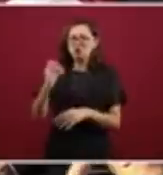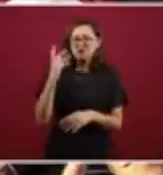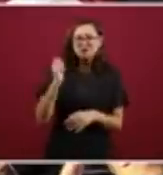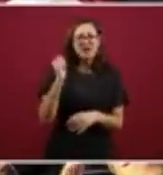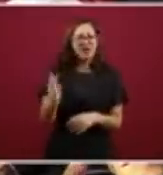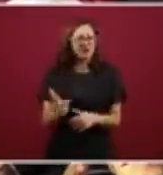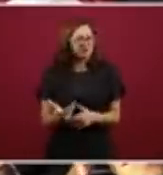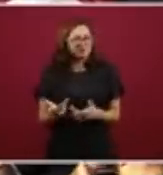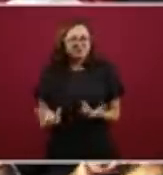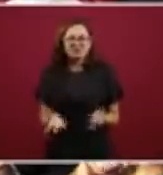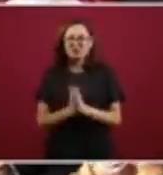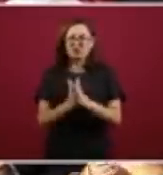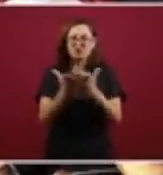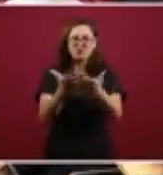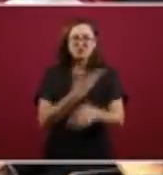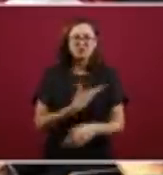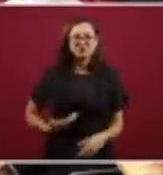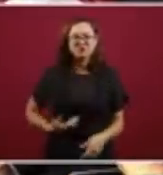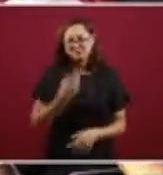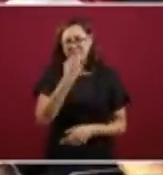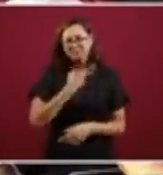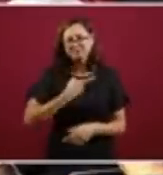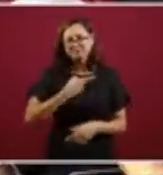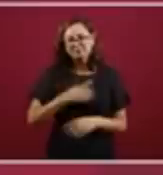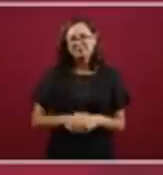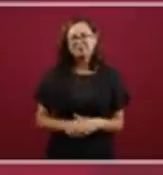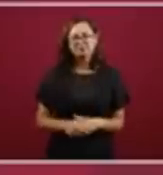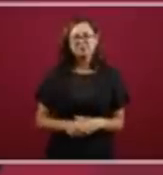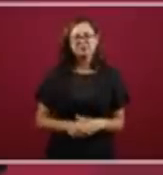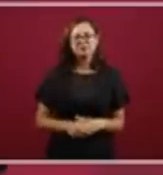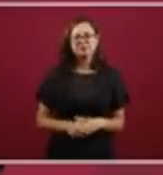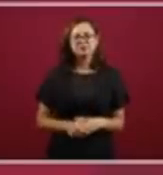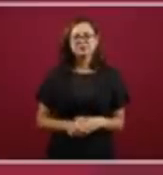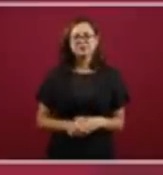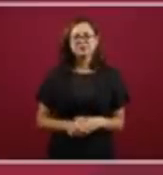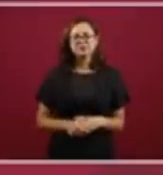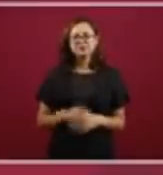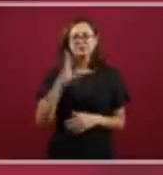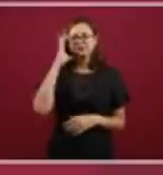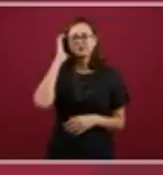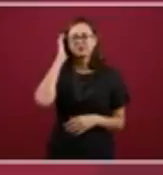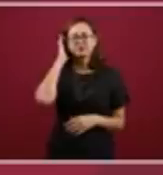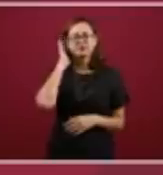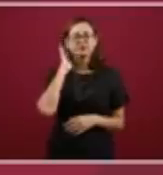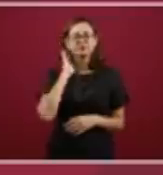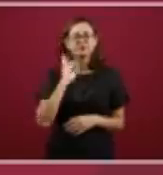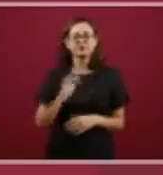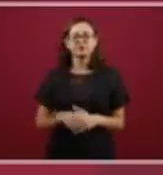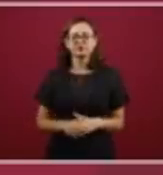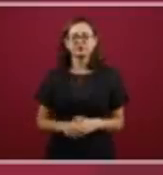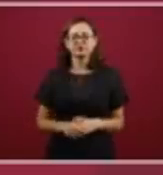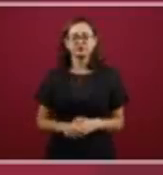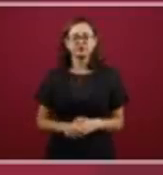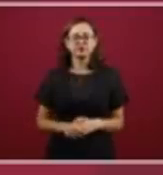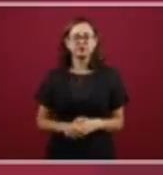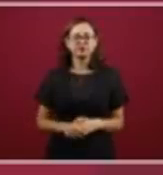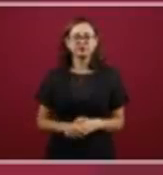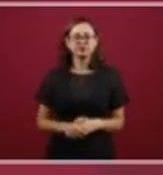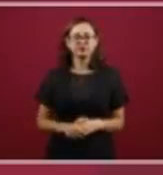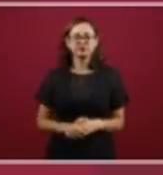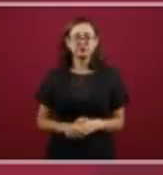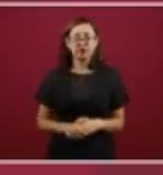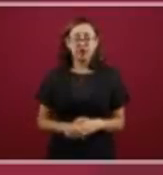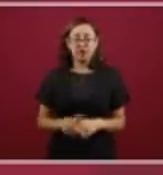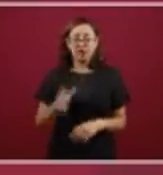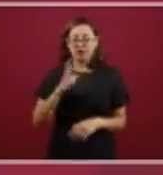Por favor, señor presidente, muchas gracias. Sí. Hay una cultura que viene de